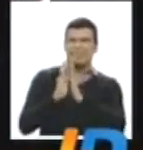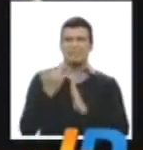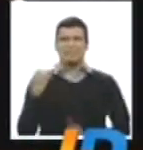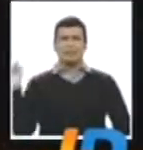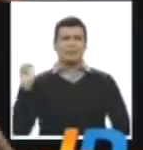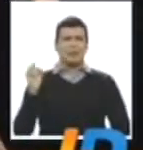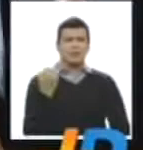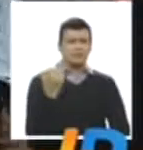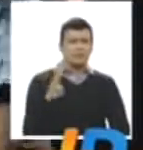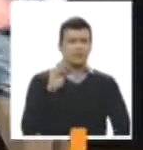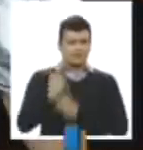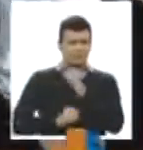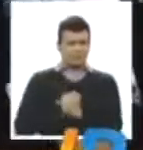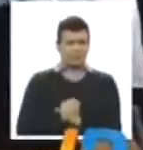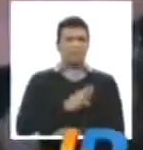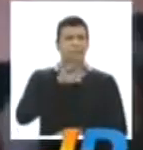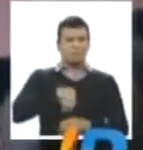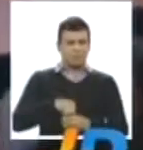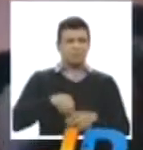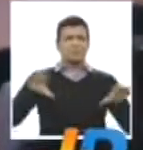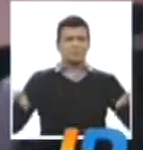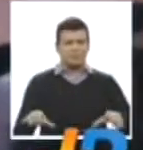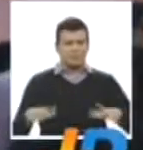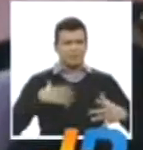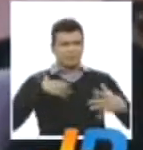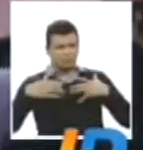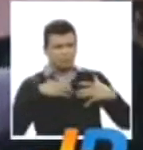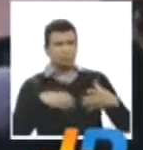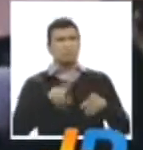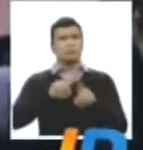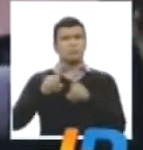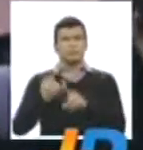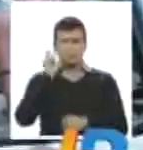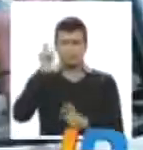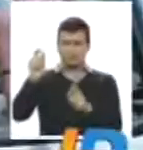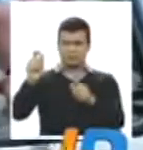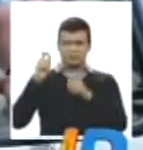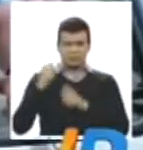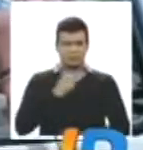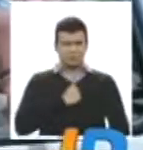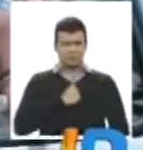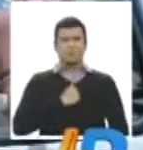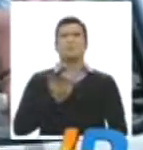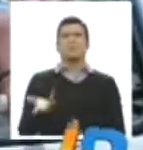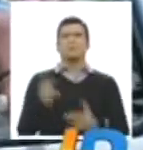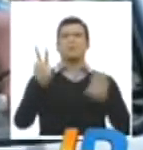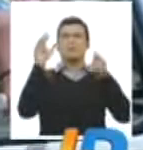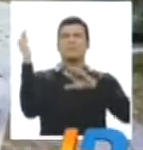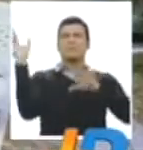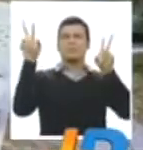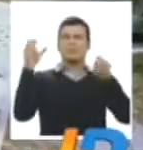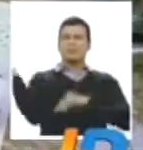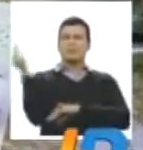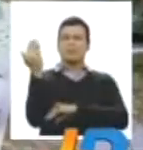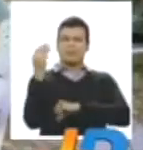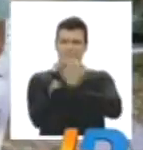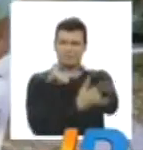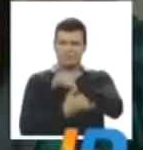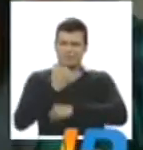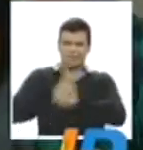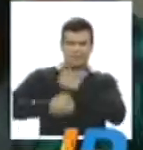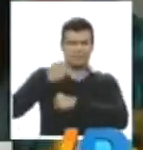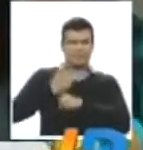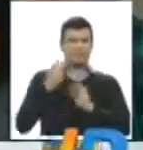de 14 años de vida artística, Antonio Sanín ha interpretado diferentes personajes, entre ellos su actuación en la película El Paseo, que se estrenó en el